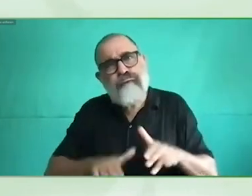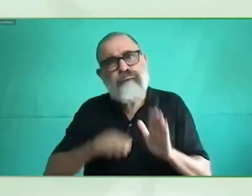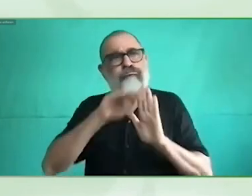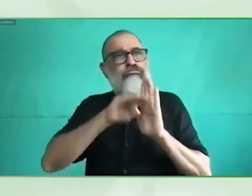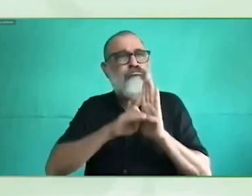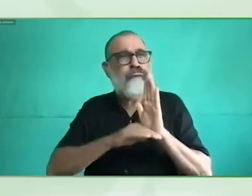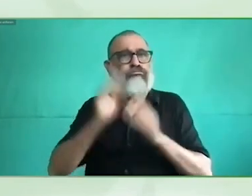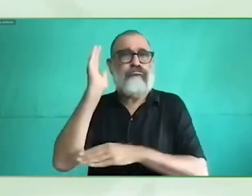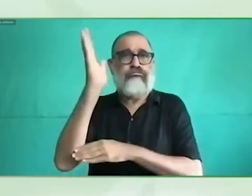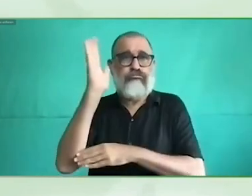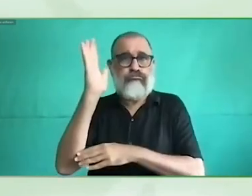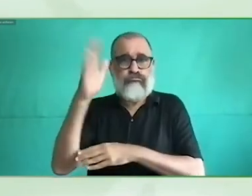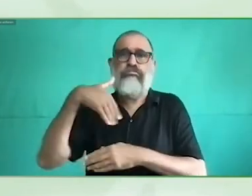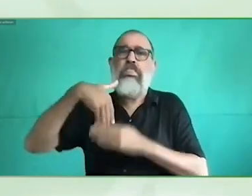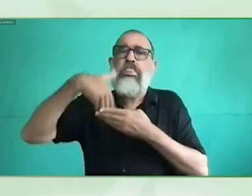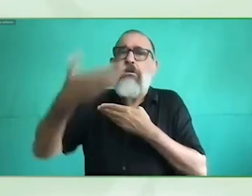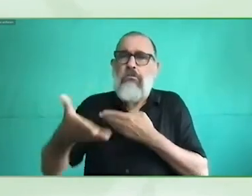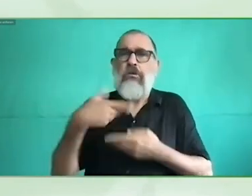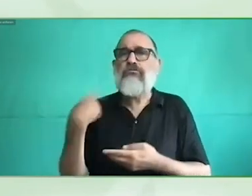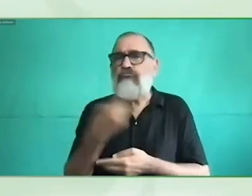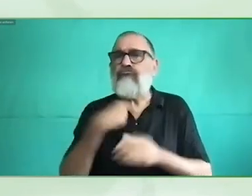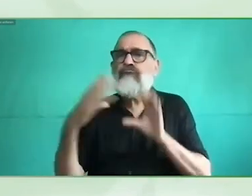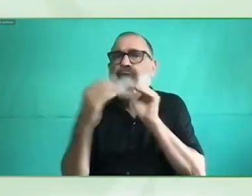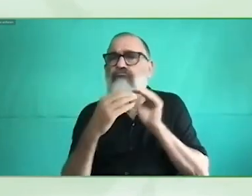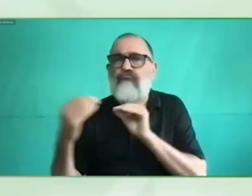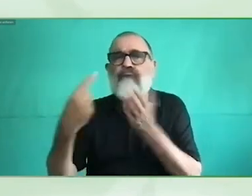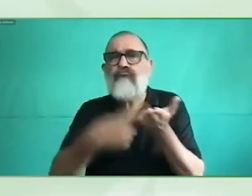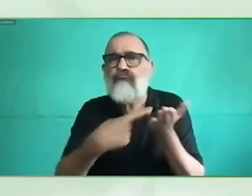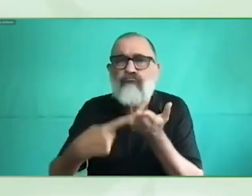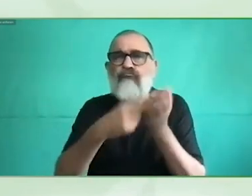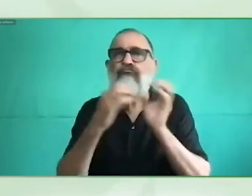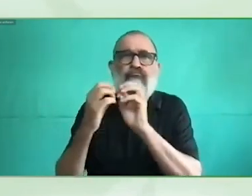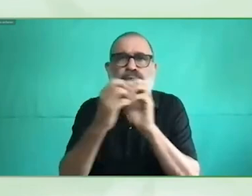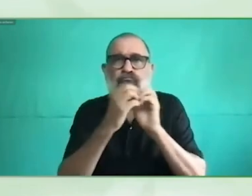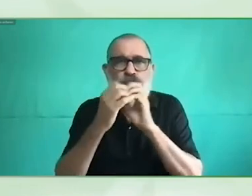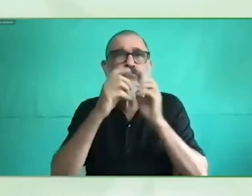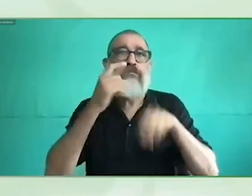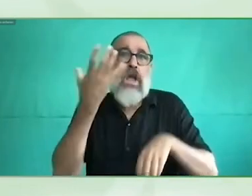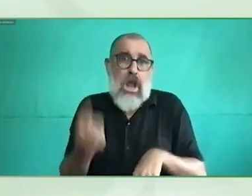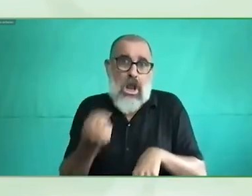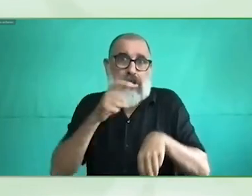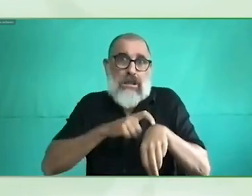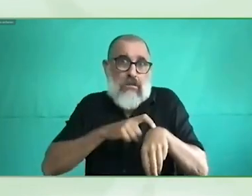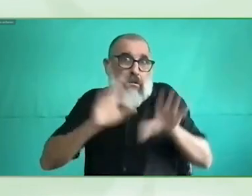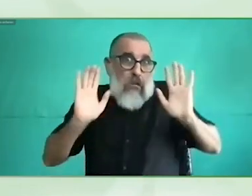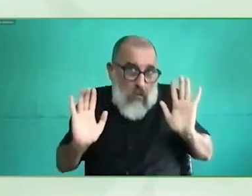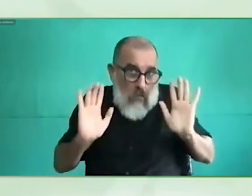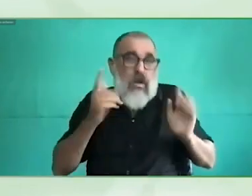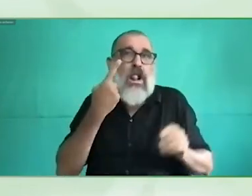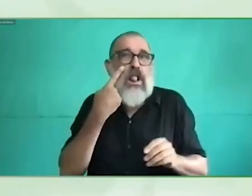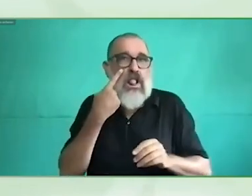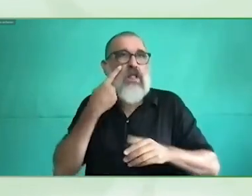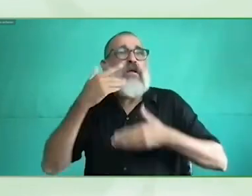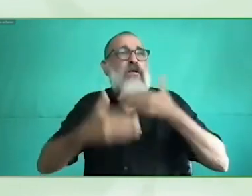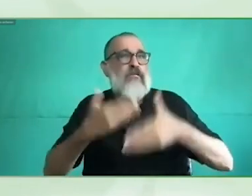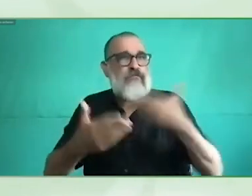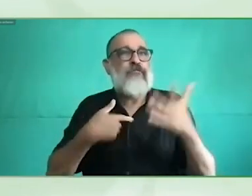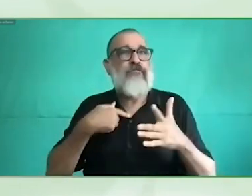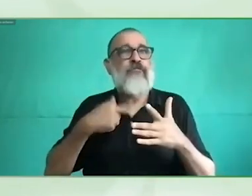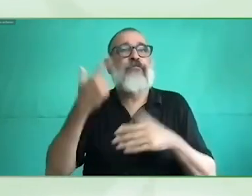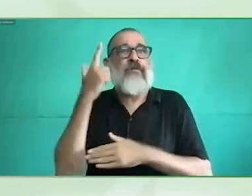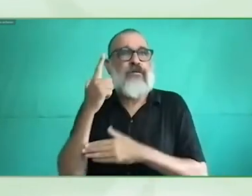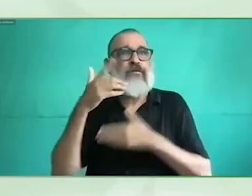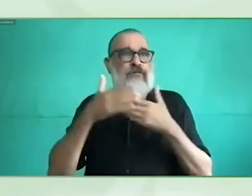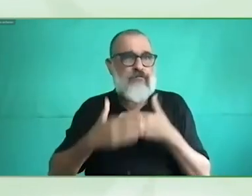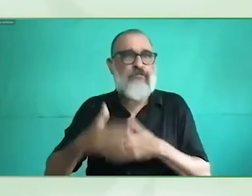con una discapacidad o la adquiere Al momento de nacer o durante sus primeros años de vida está expuesta